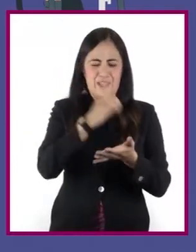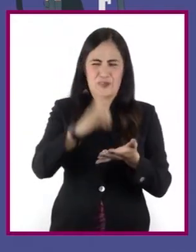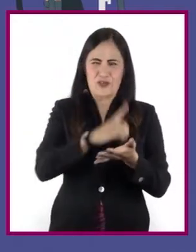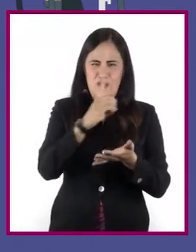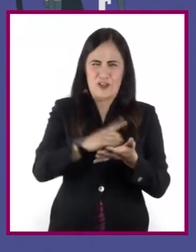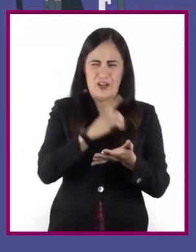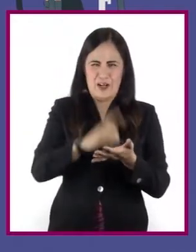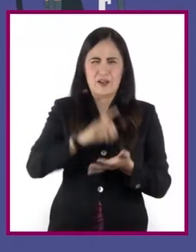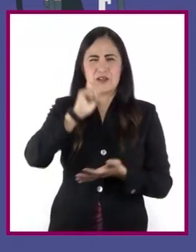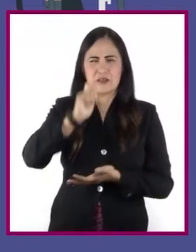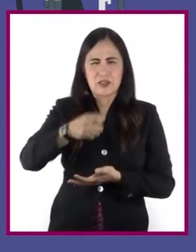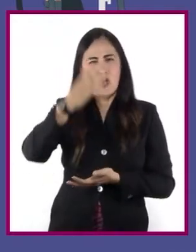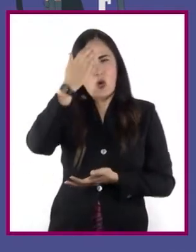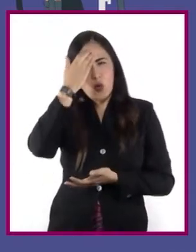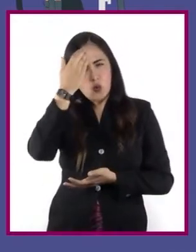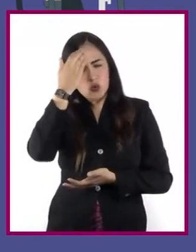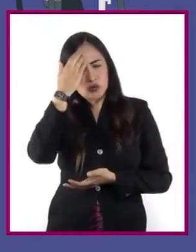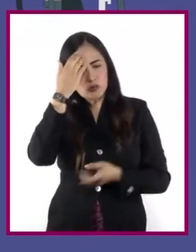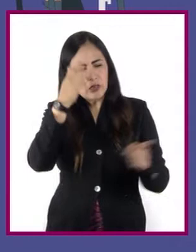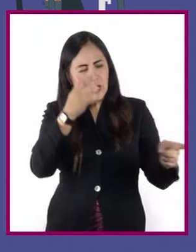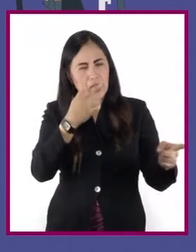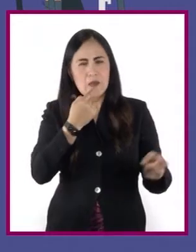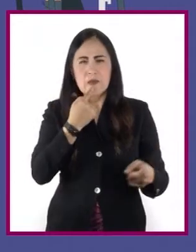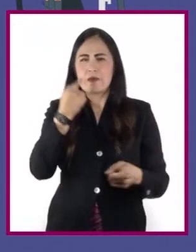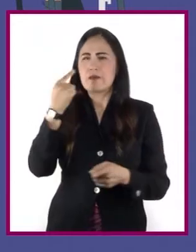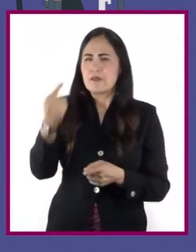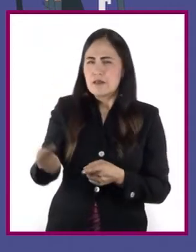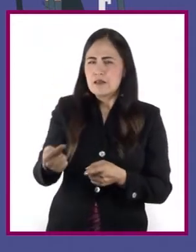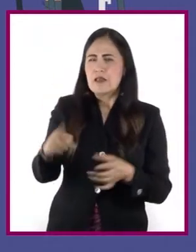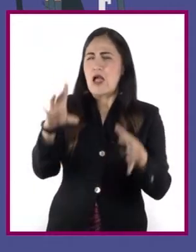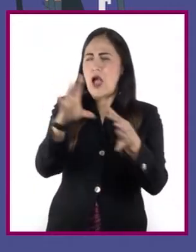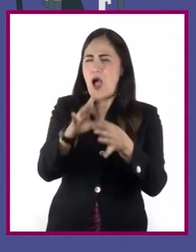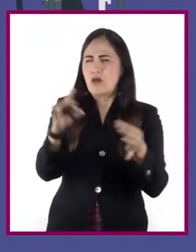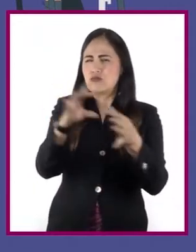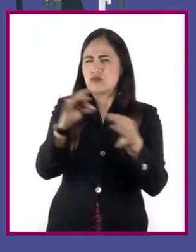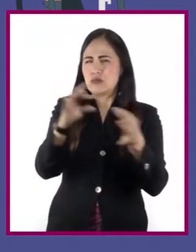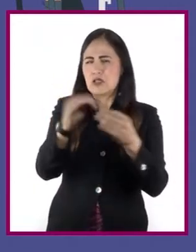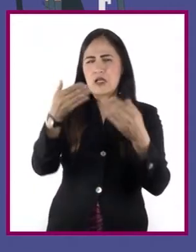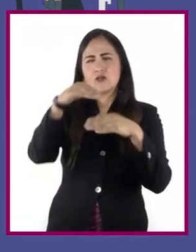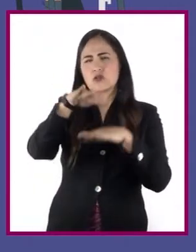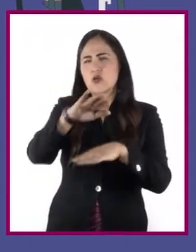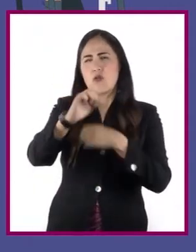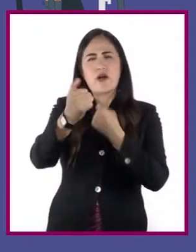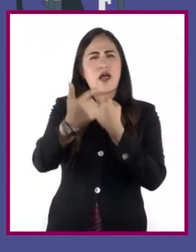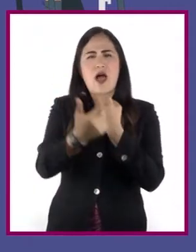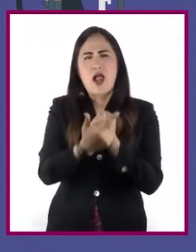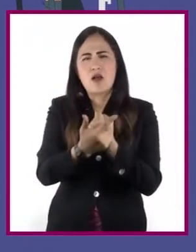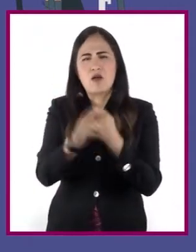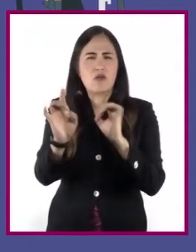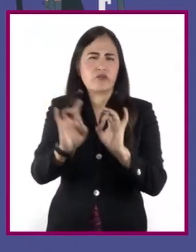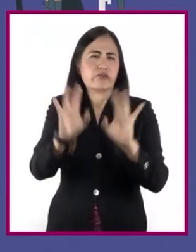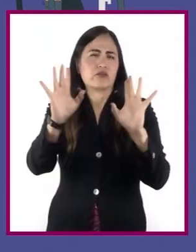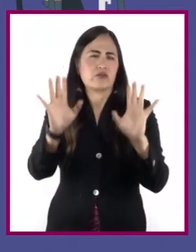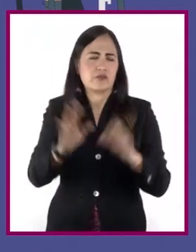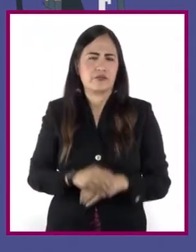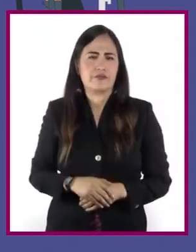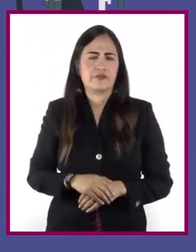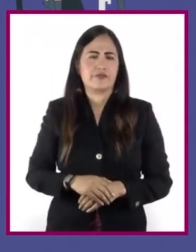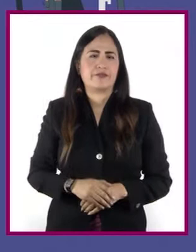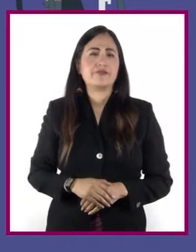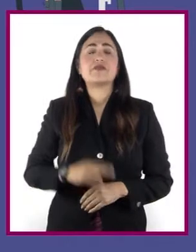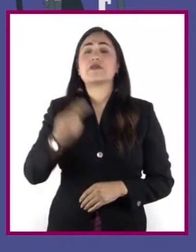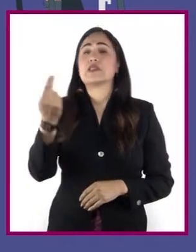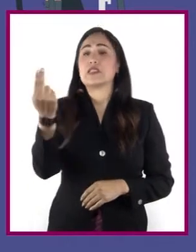un conocimiento que se da, generalmente detallado, de un hecho. Es decir, es necesario que